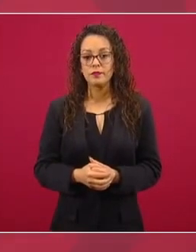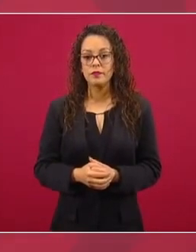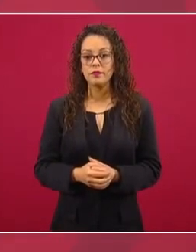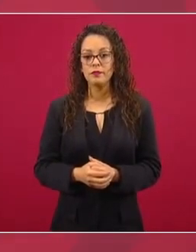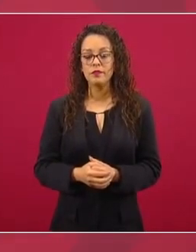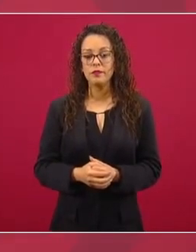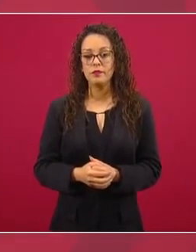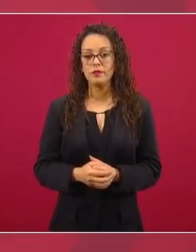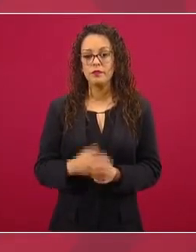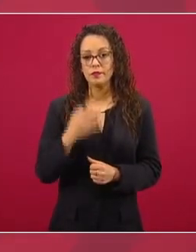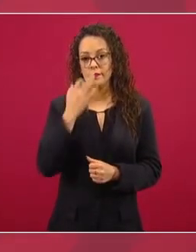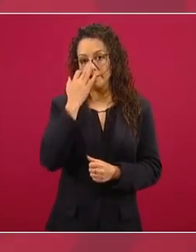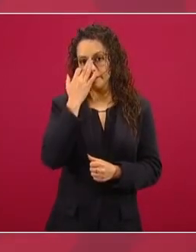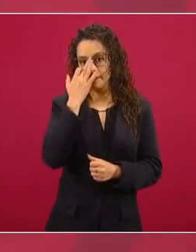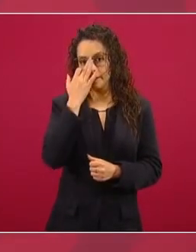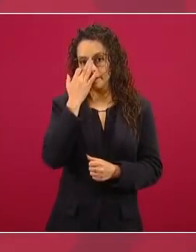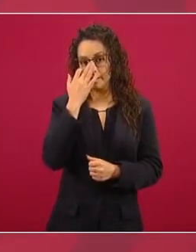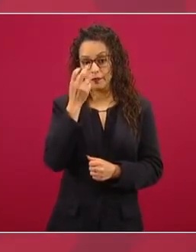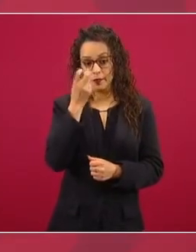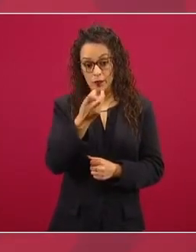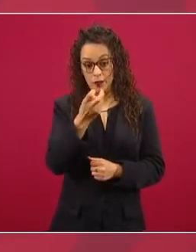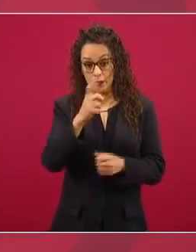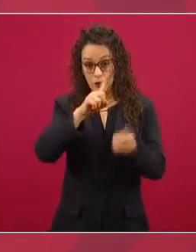quitar ese mal